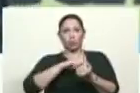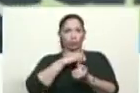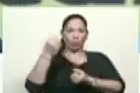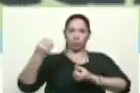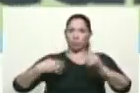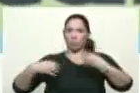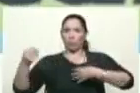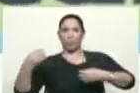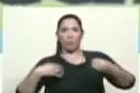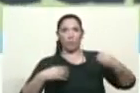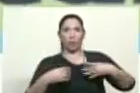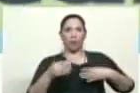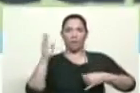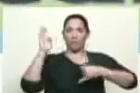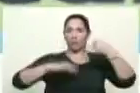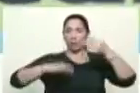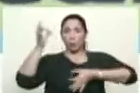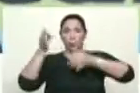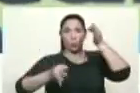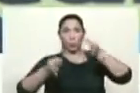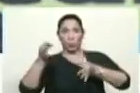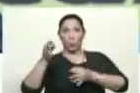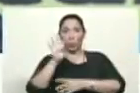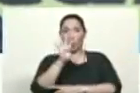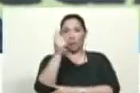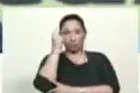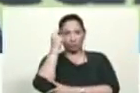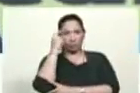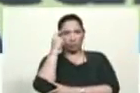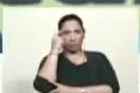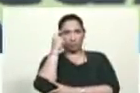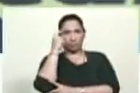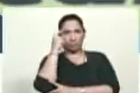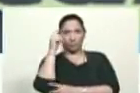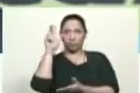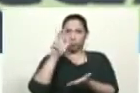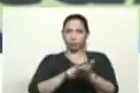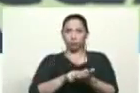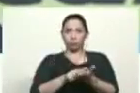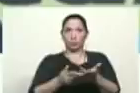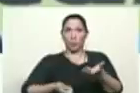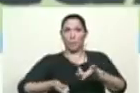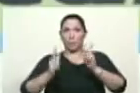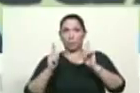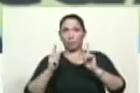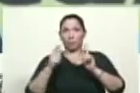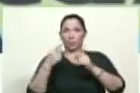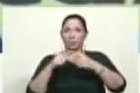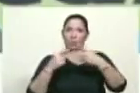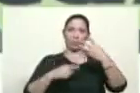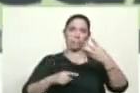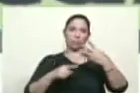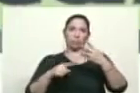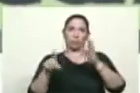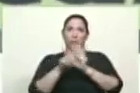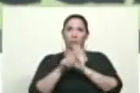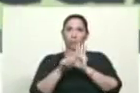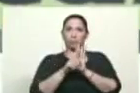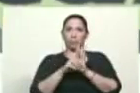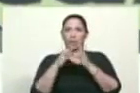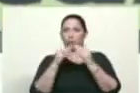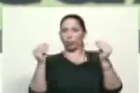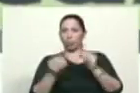Allí, al finalizar la jornada de 4 días, se aprobaron varias resoluciones y en